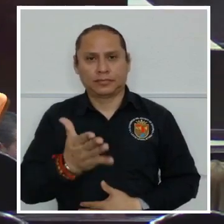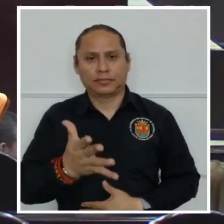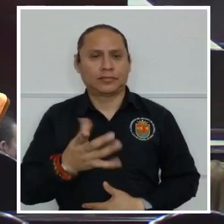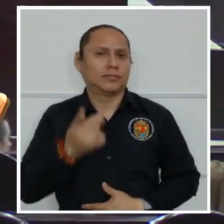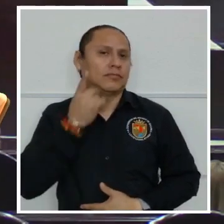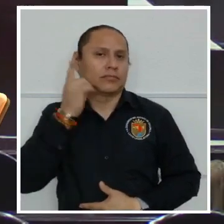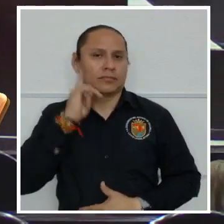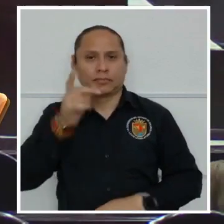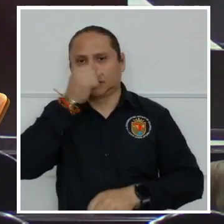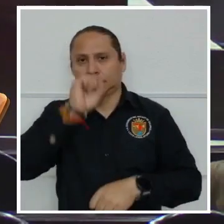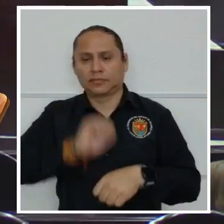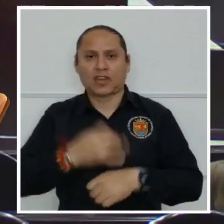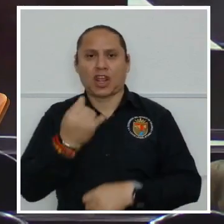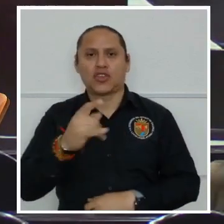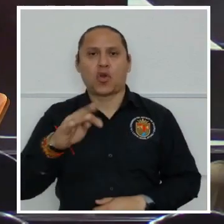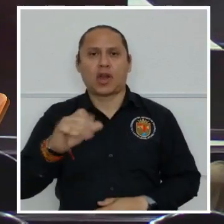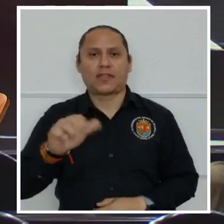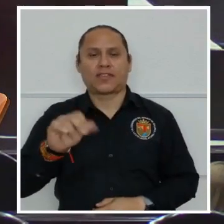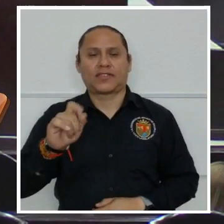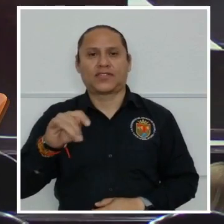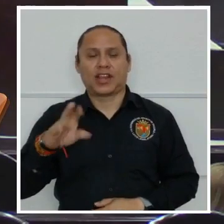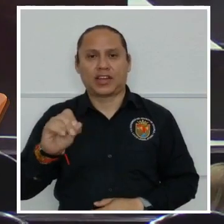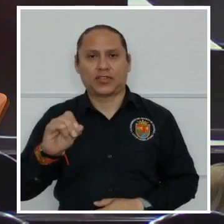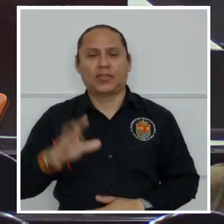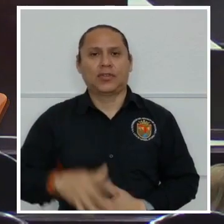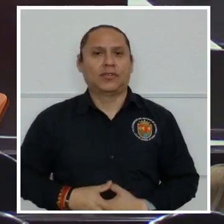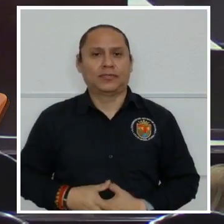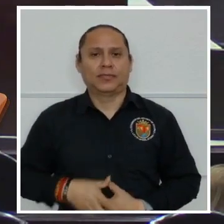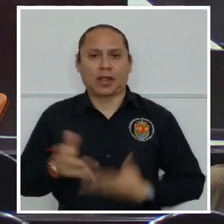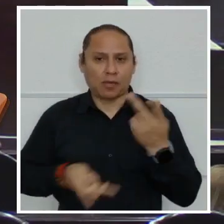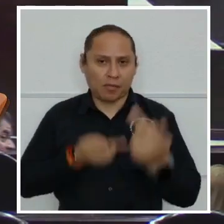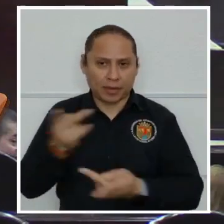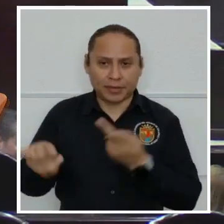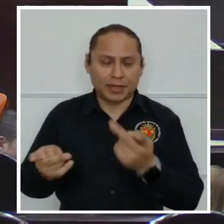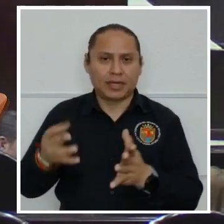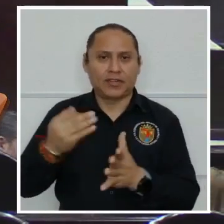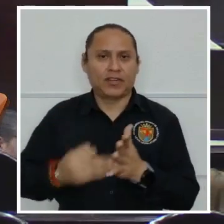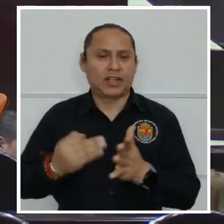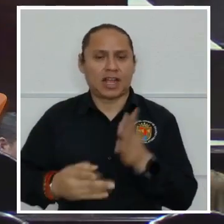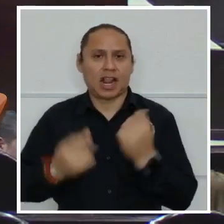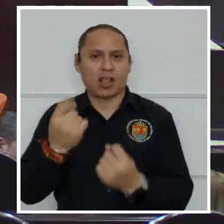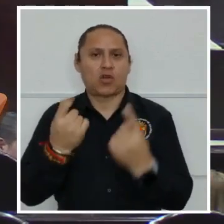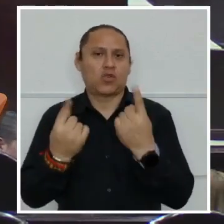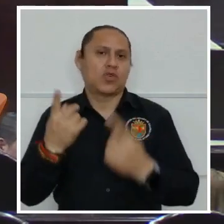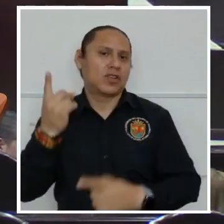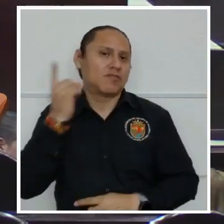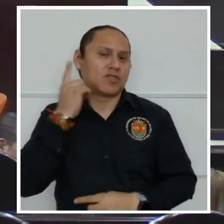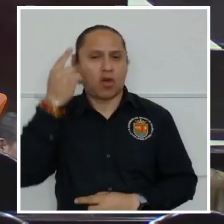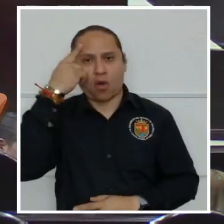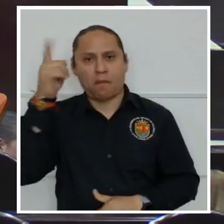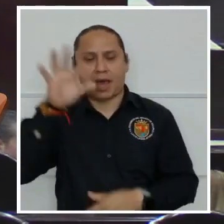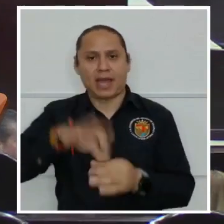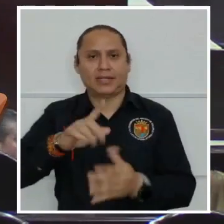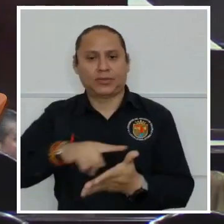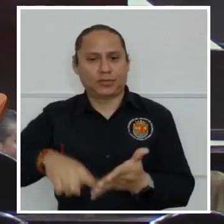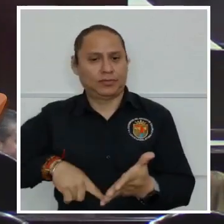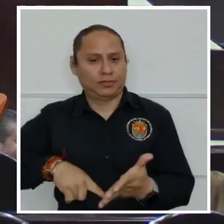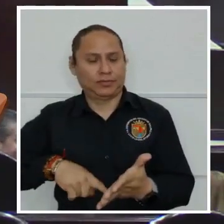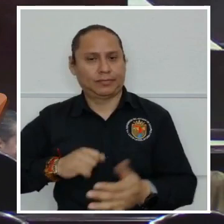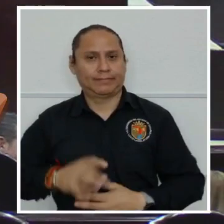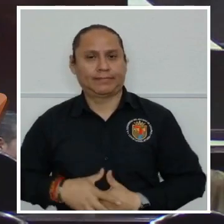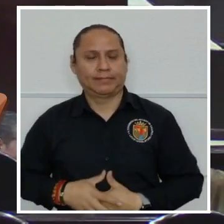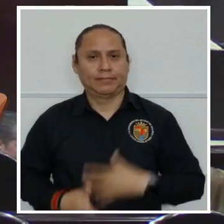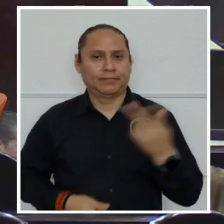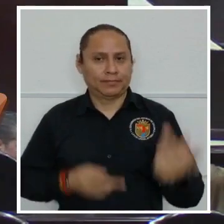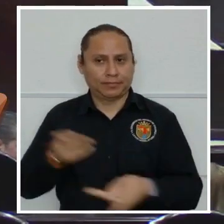Solicito a la diputada secretaria Yolanda del Rosario Correa González se sirva a verificar si falta algún diputado por emitir su voto.